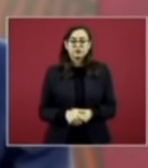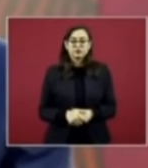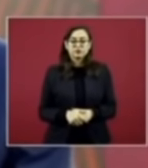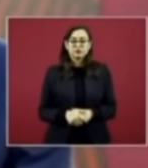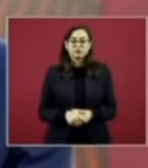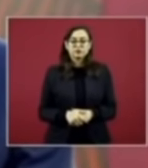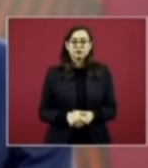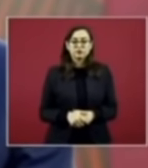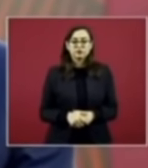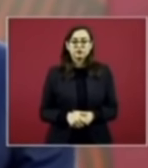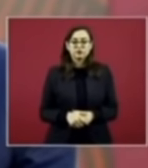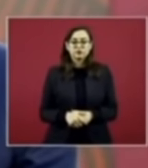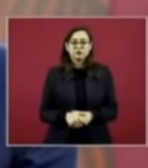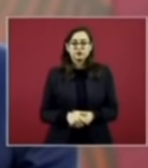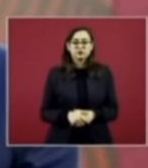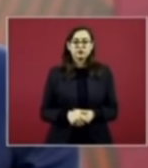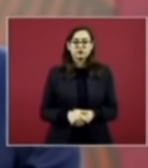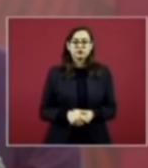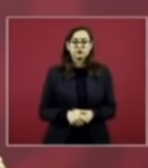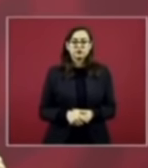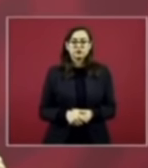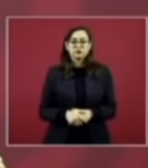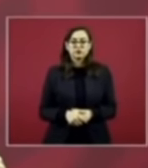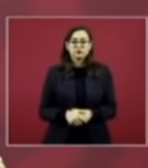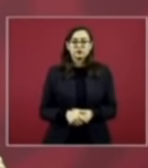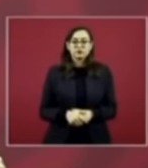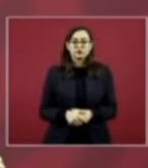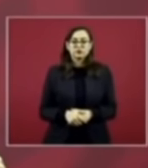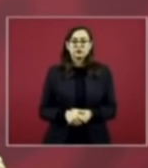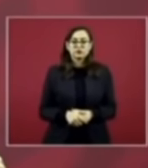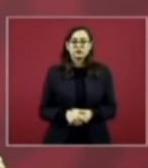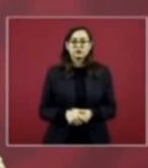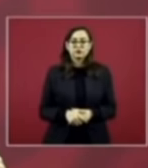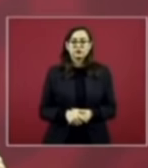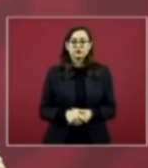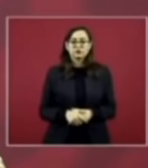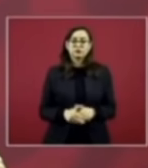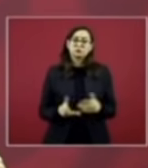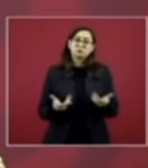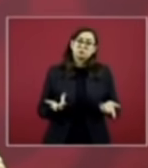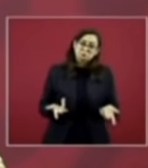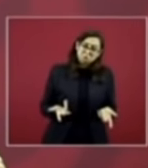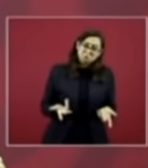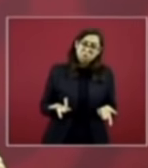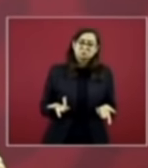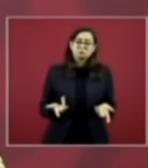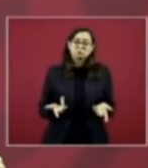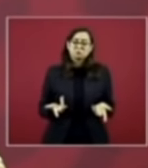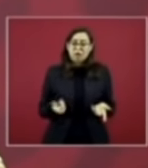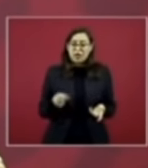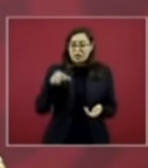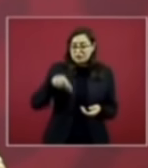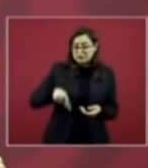tenga el estado mexicano a través de una dependencia